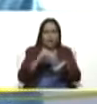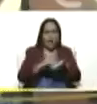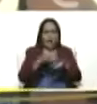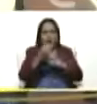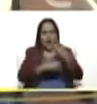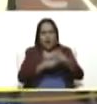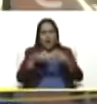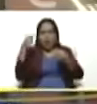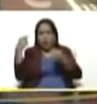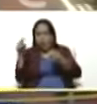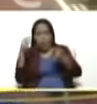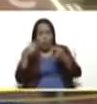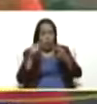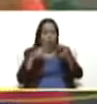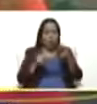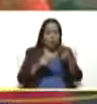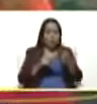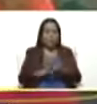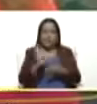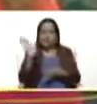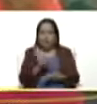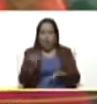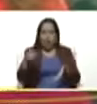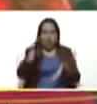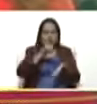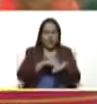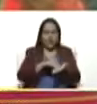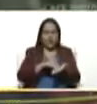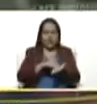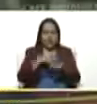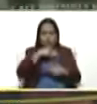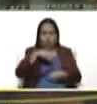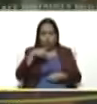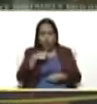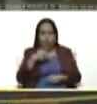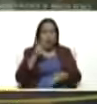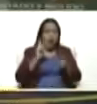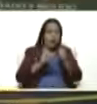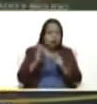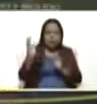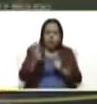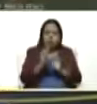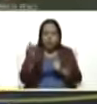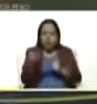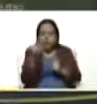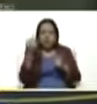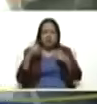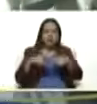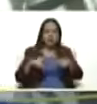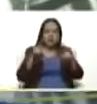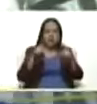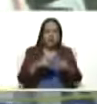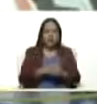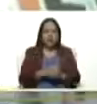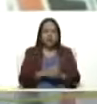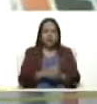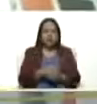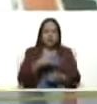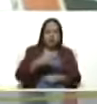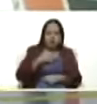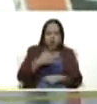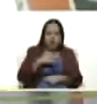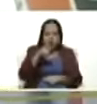otros catadores que vinieron nuevamente con nosotros. Hay algunos que han venido por tercera oportunidad y sintieron que